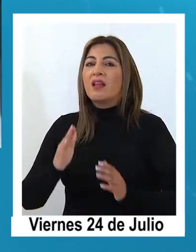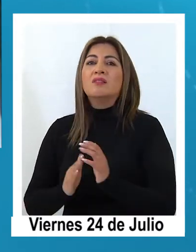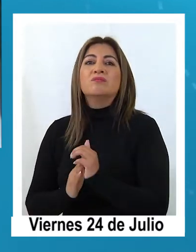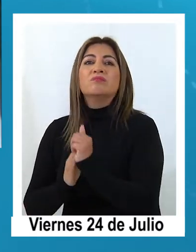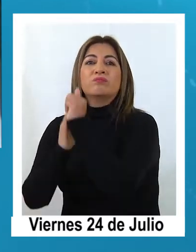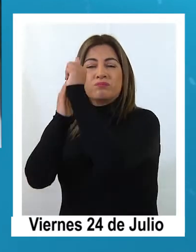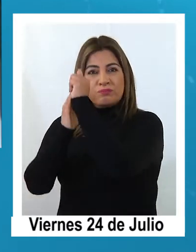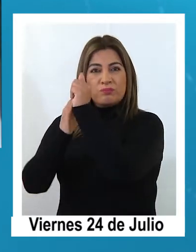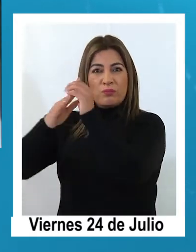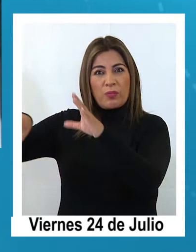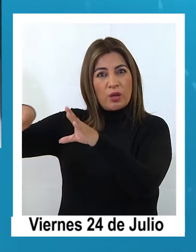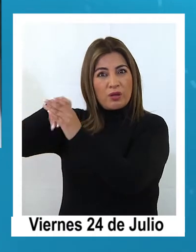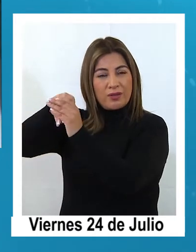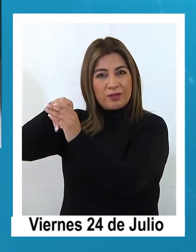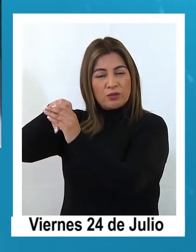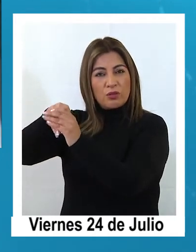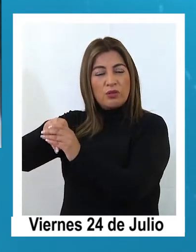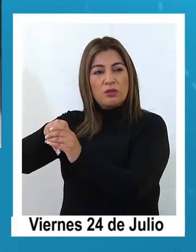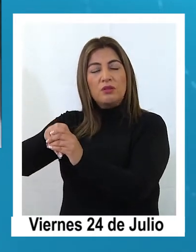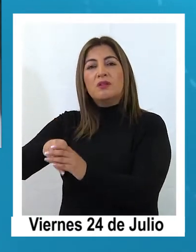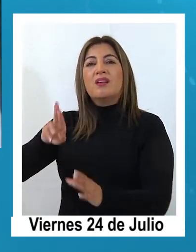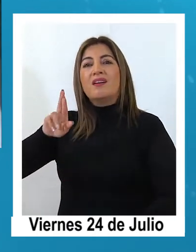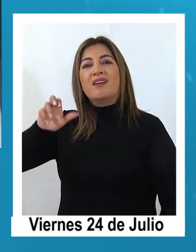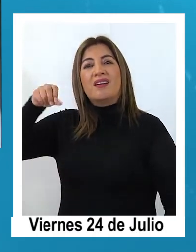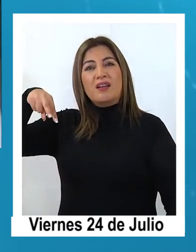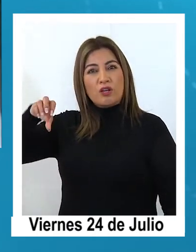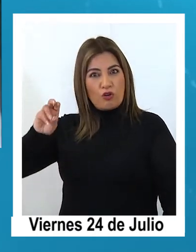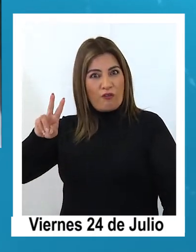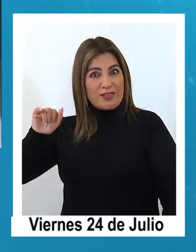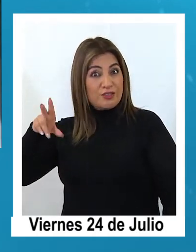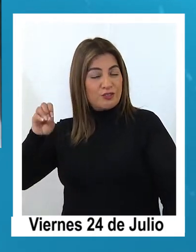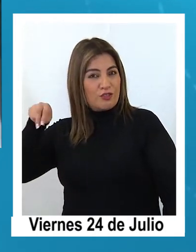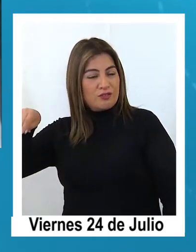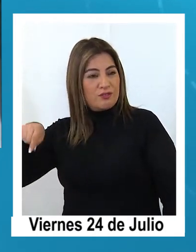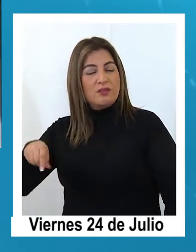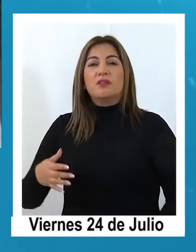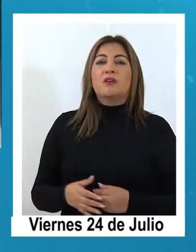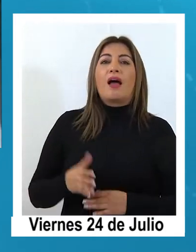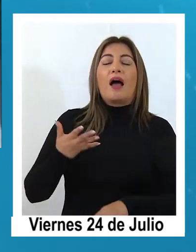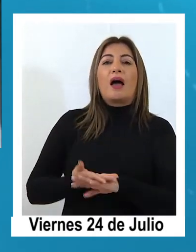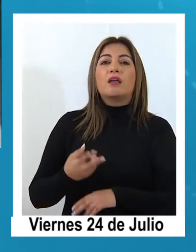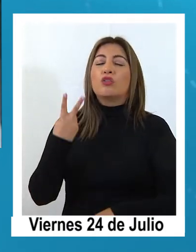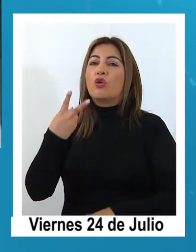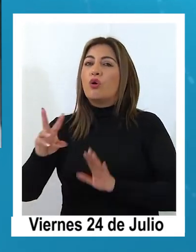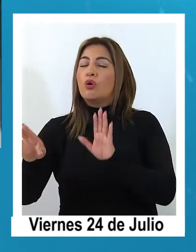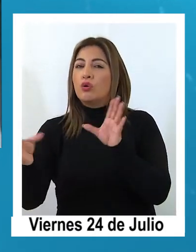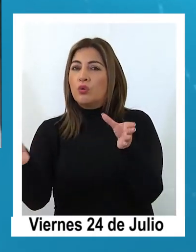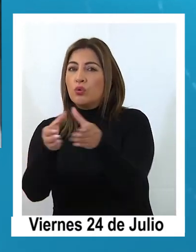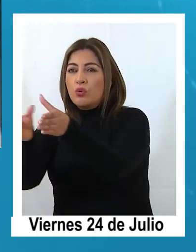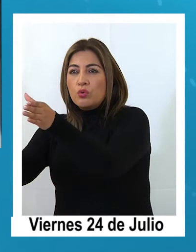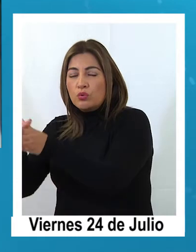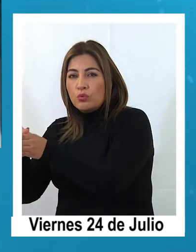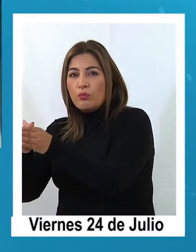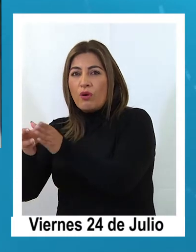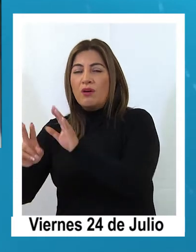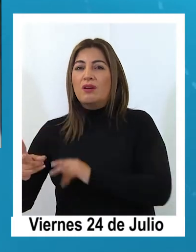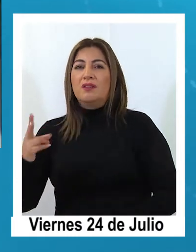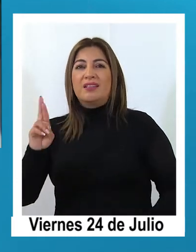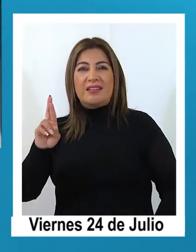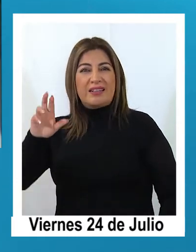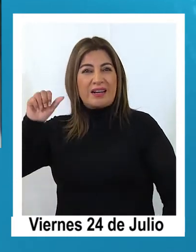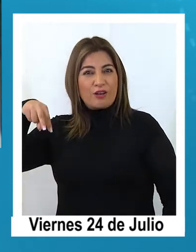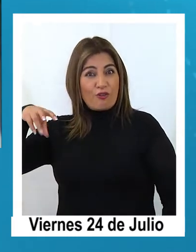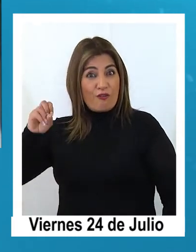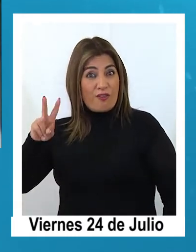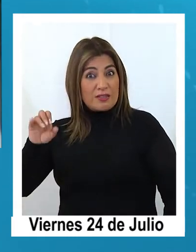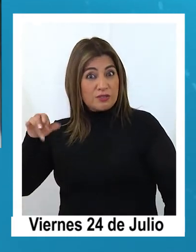al interior de Renovación Nacional. Y Calamán y Desbordes representan a dos grupos dentro de lo que es Renovación Nacional